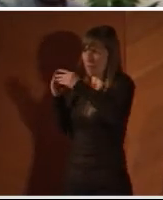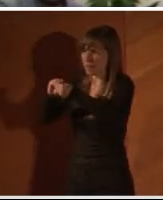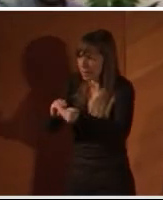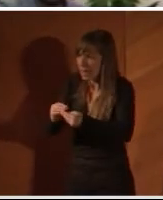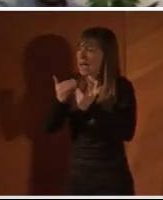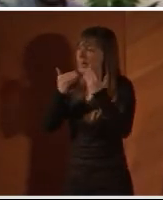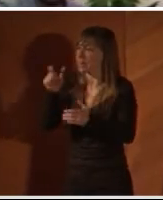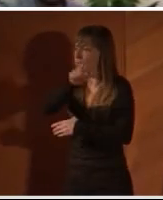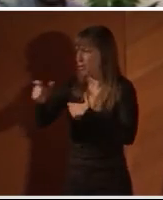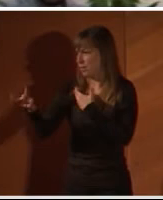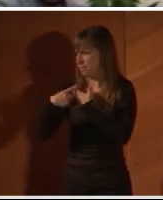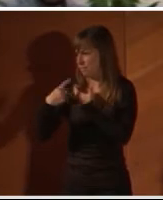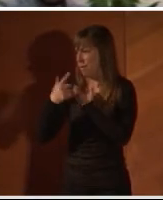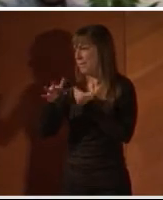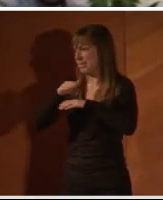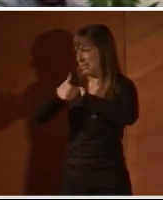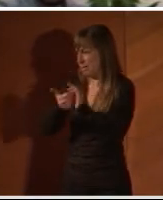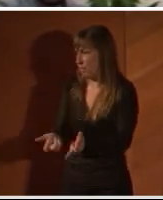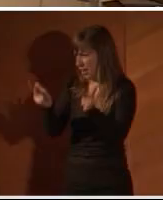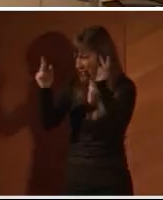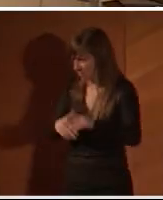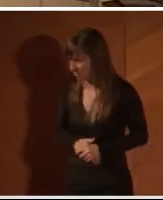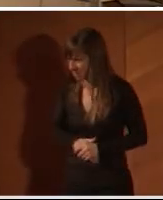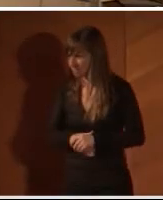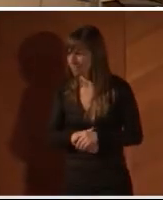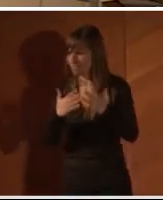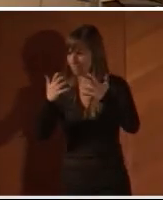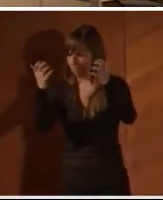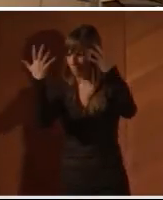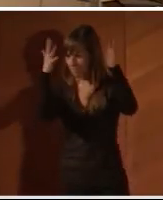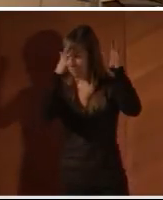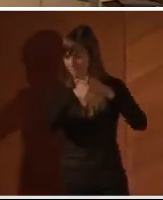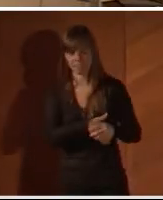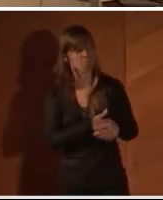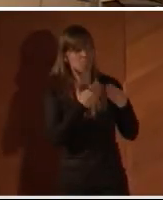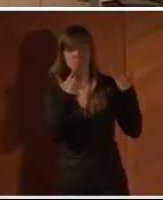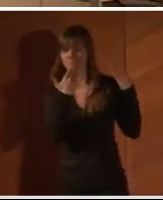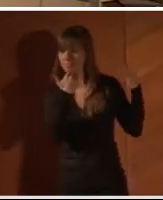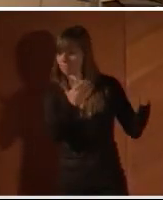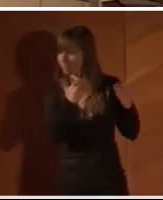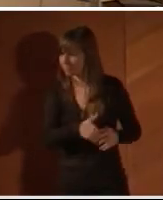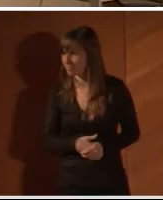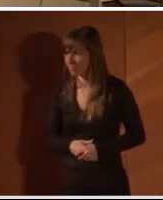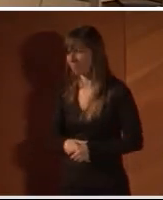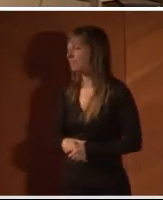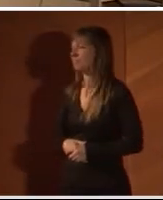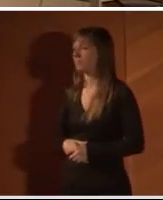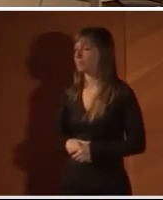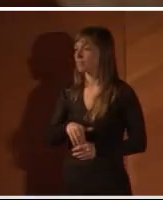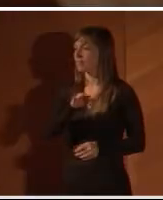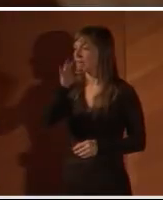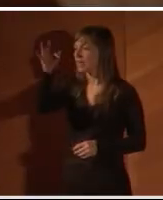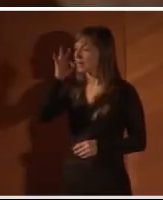la participación ciudadana. Fantástico, muchísimas gracias, Arona. Vamos